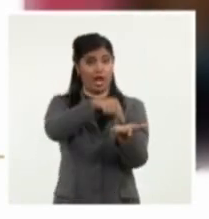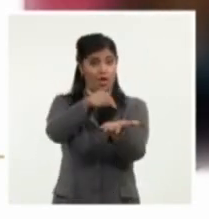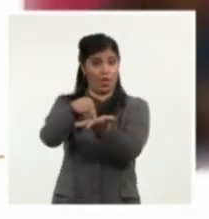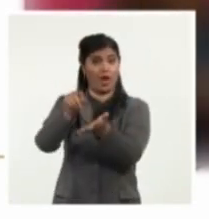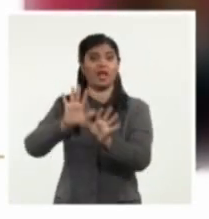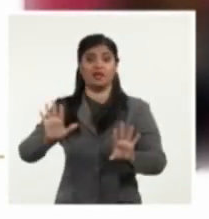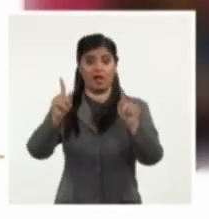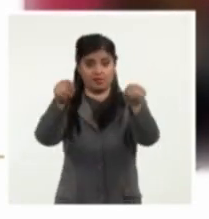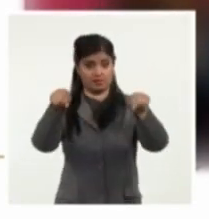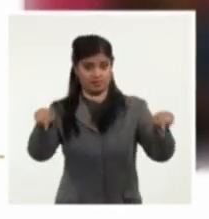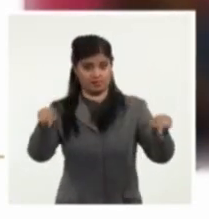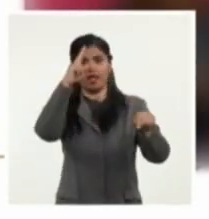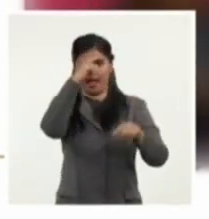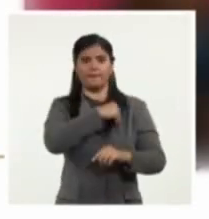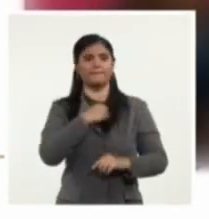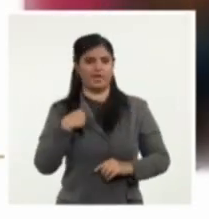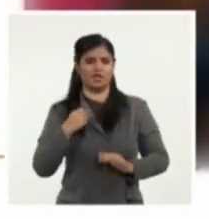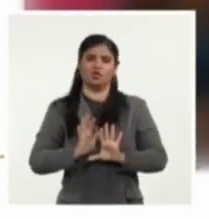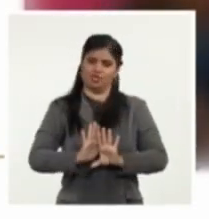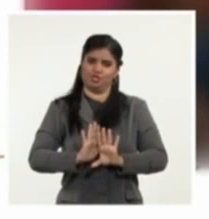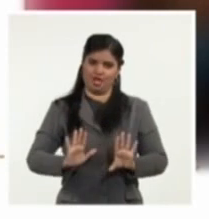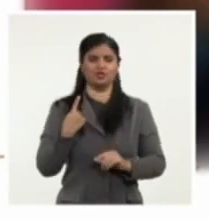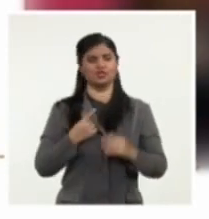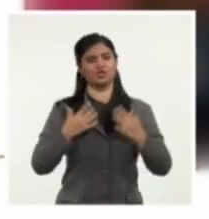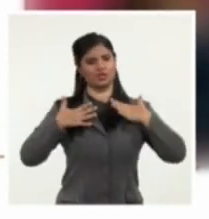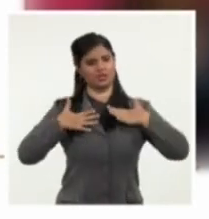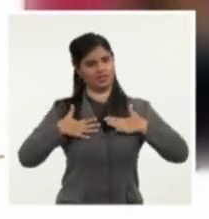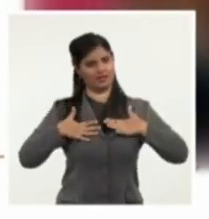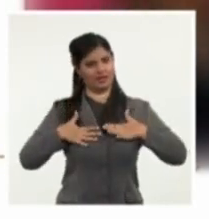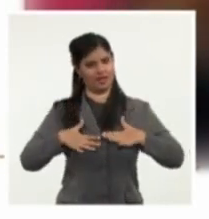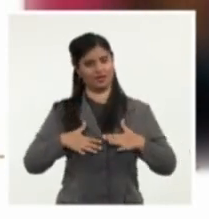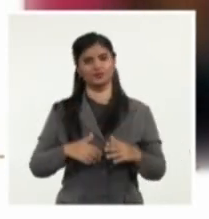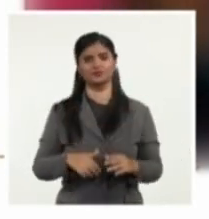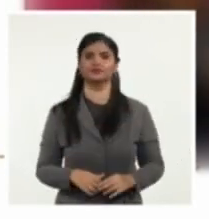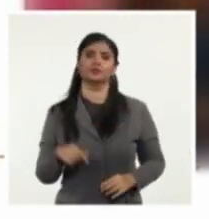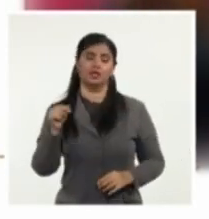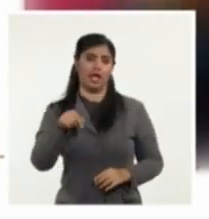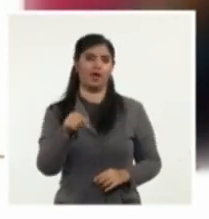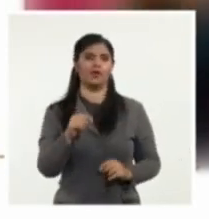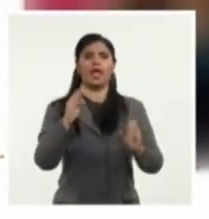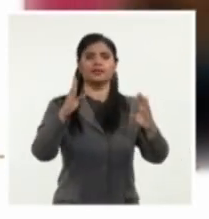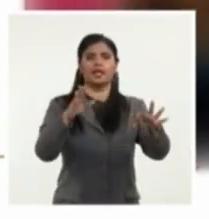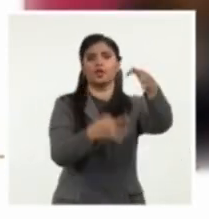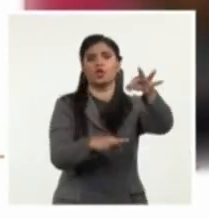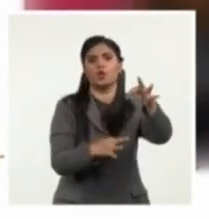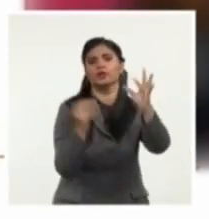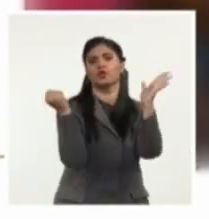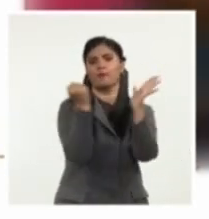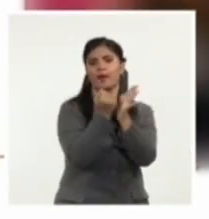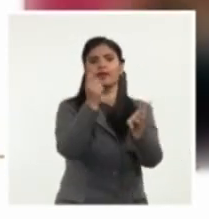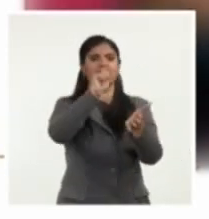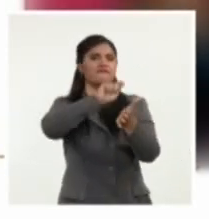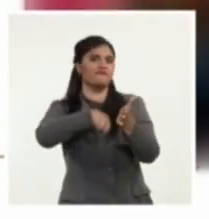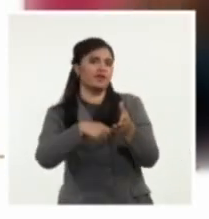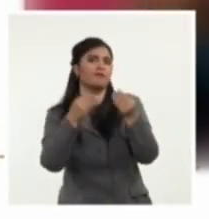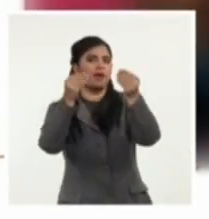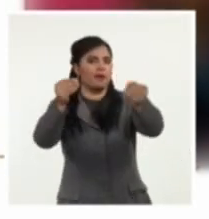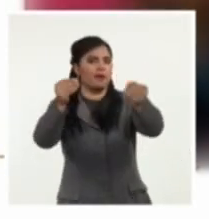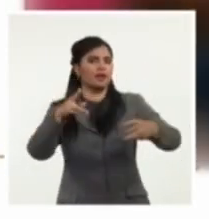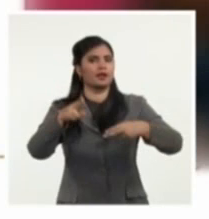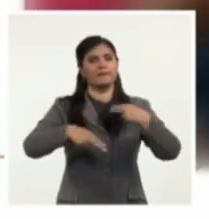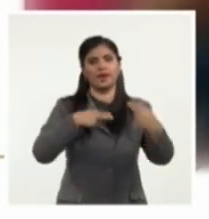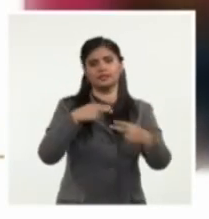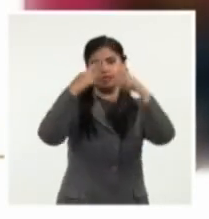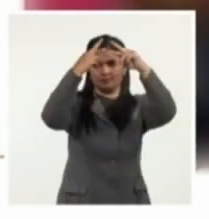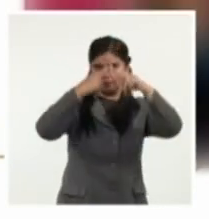todas las plazas, tienen postulantes, ya estamos en la etapa de validación de los documentos, revisión de los mismos para empezar a hacer ya las